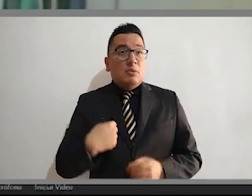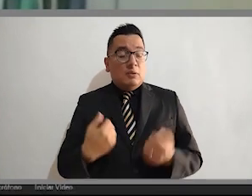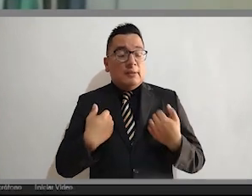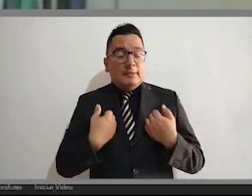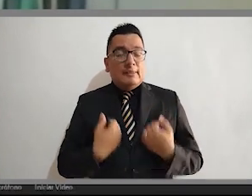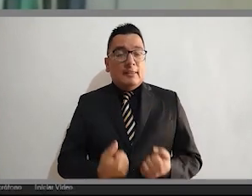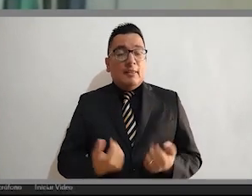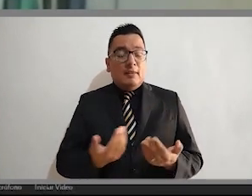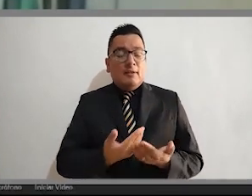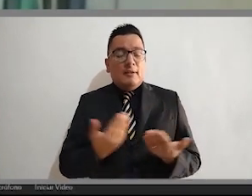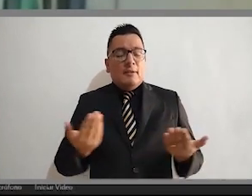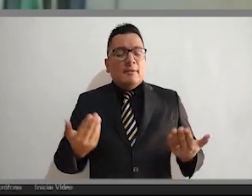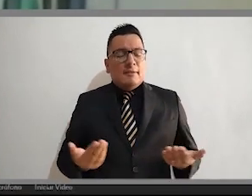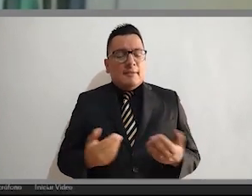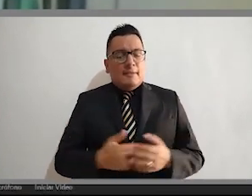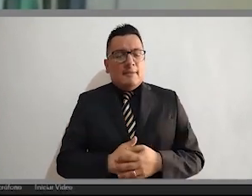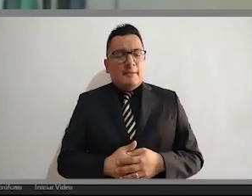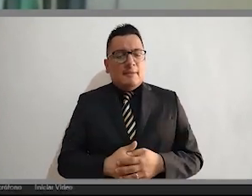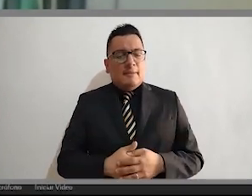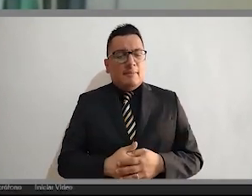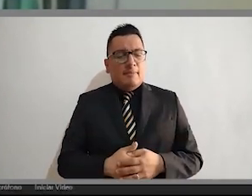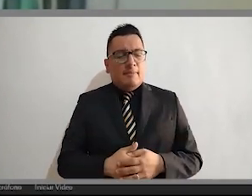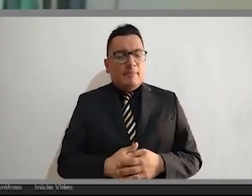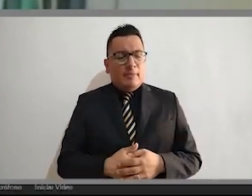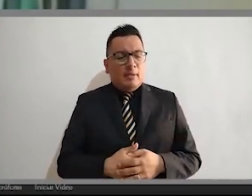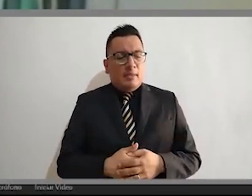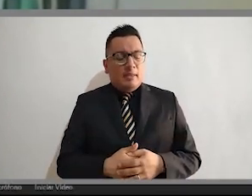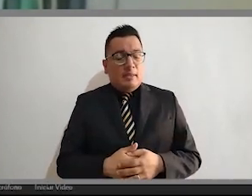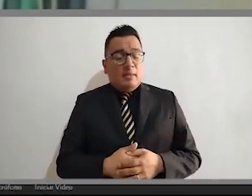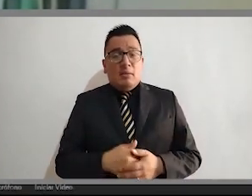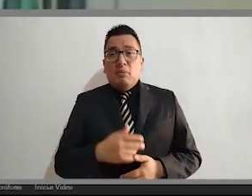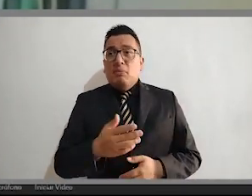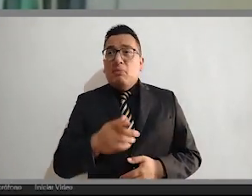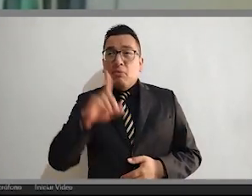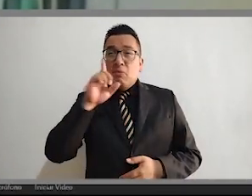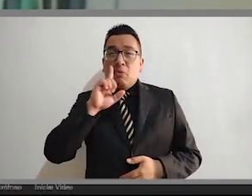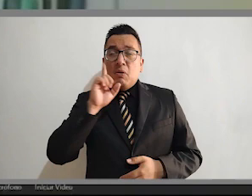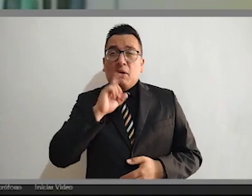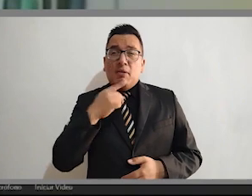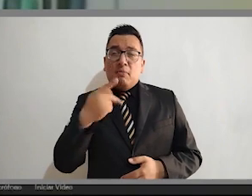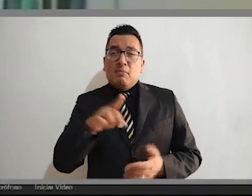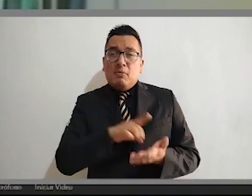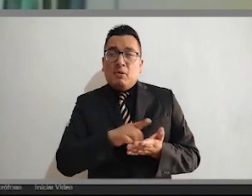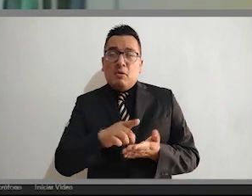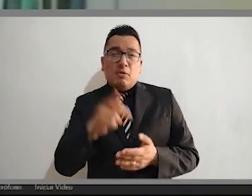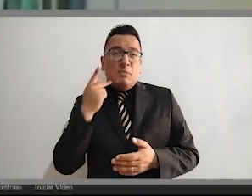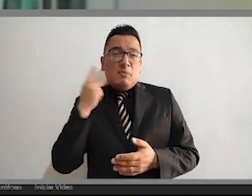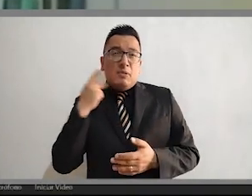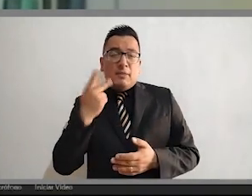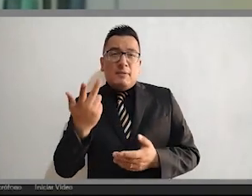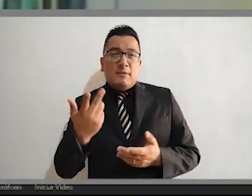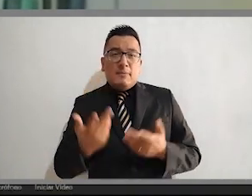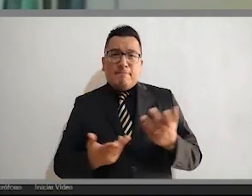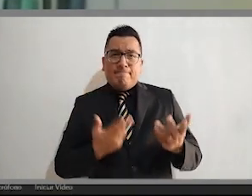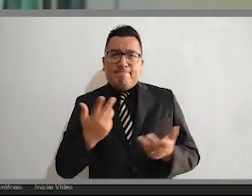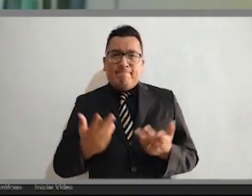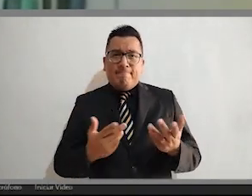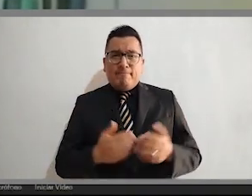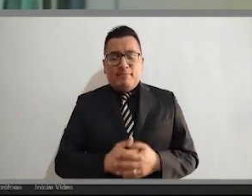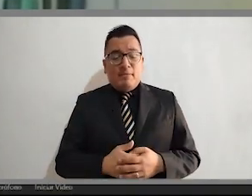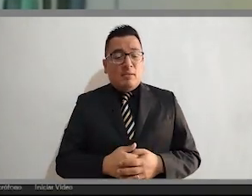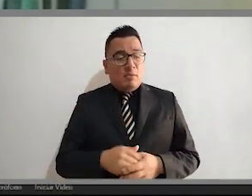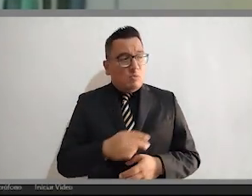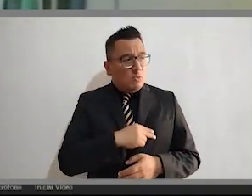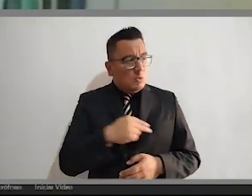cuenta que existe un fenómeno en el cual pues estaban limitados nuestros derechos políticos, ¿no?, y que nosotras